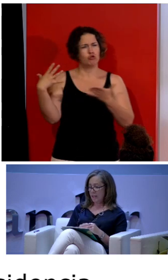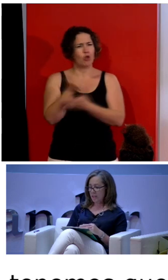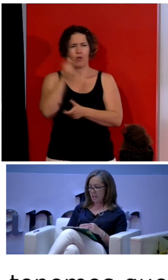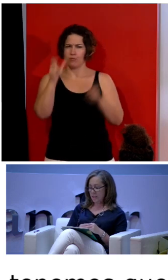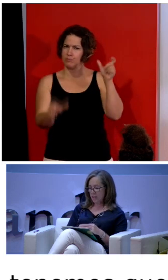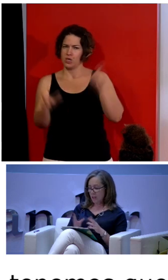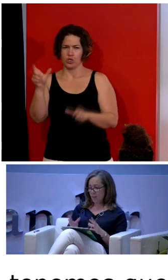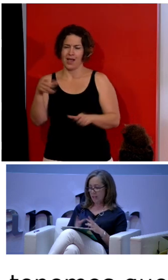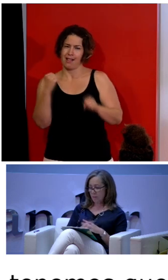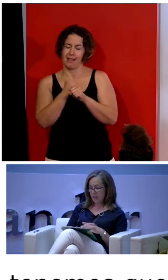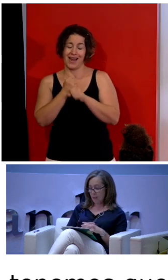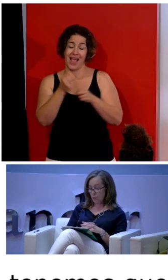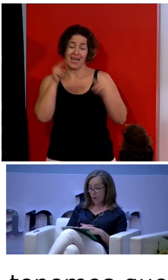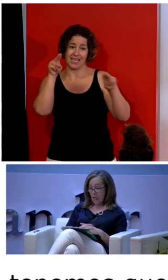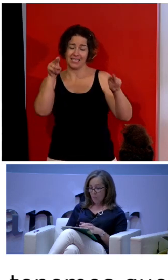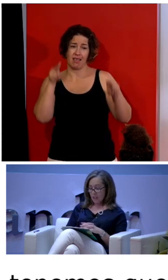de la residencia asistida